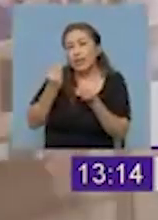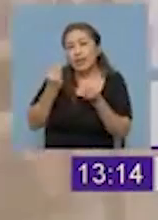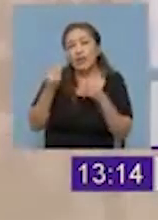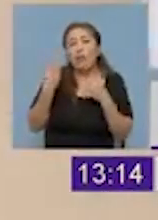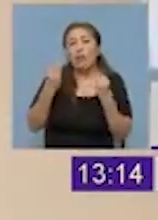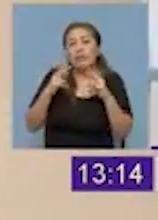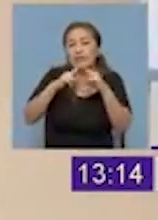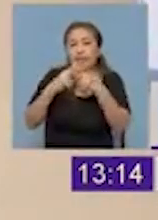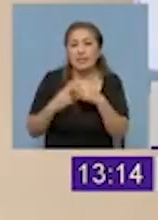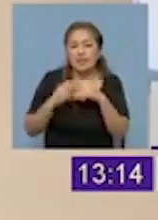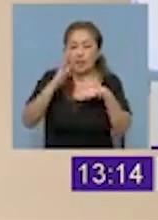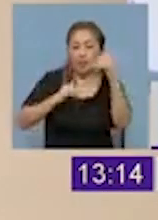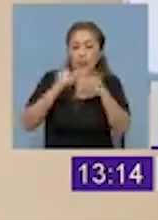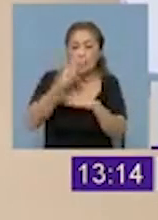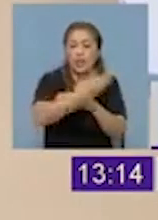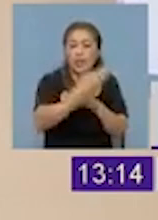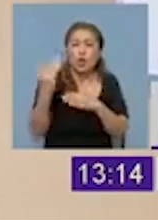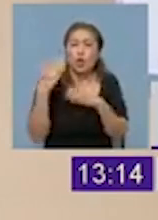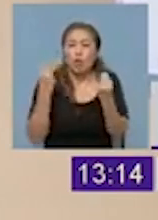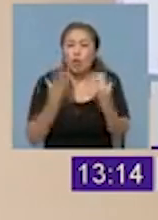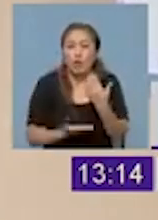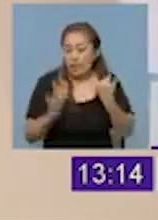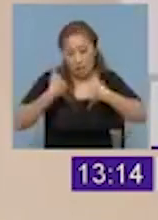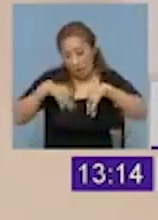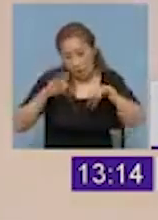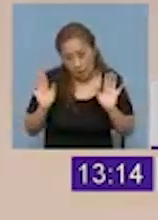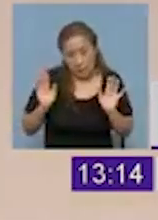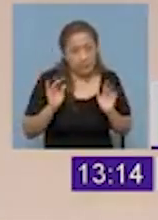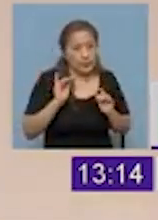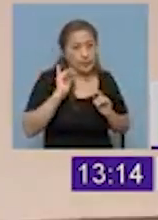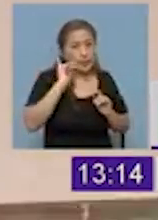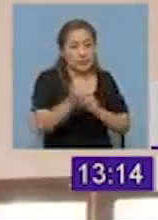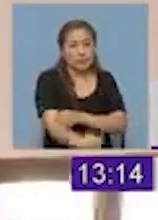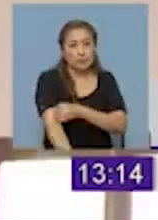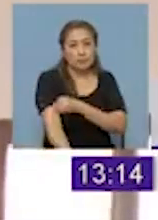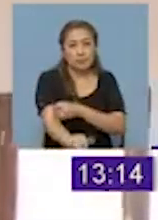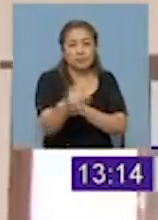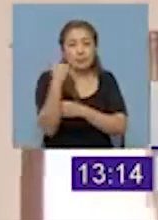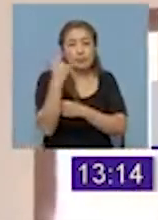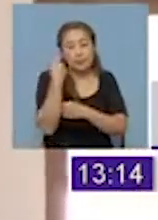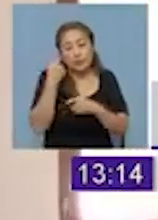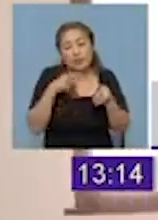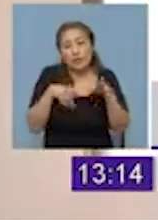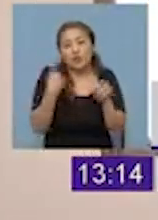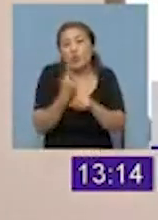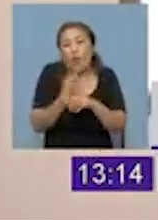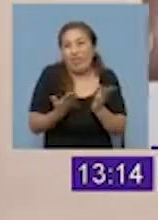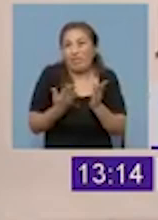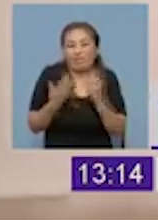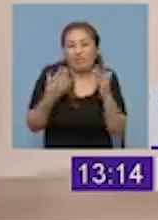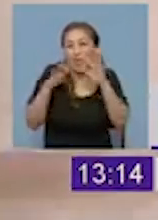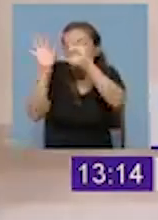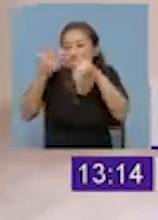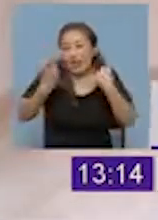hecho justamente para evitar esto que vuelva a pasar es algo natural sí bueno la naturaleza dice nada contra la naturaleza no se puede